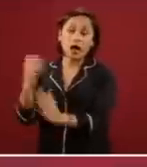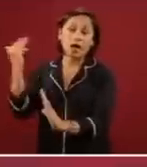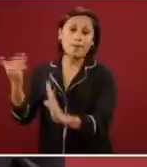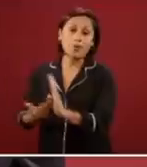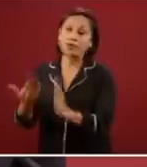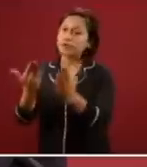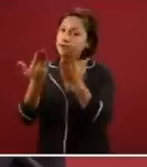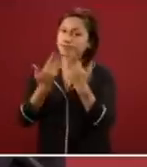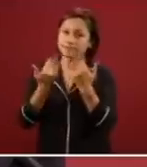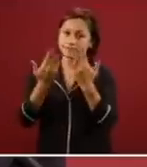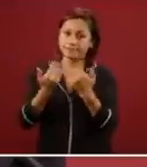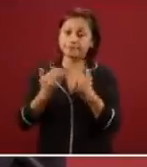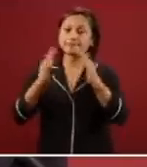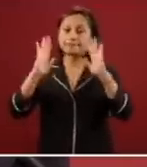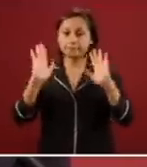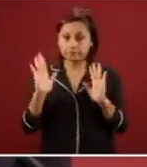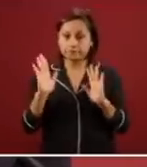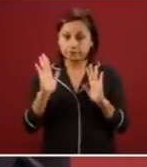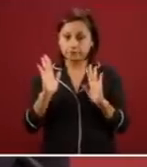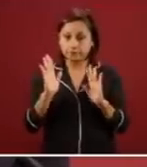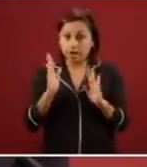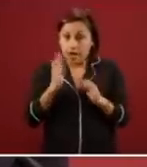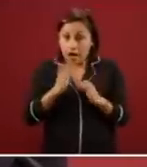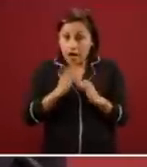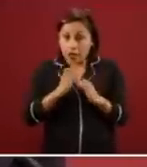defender a los trabajadores, pero al mismo tiempo